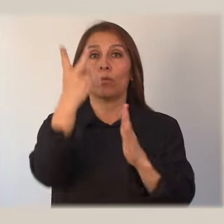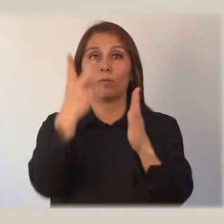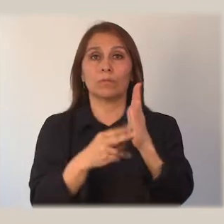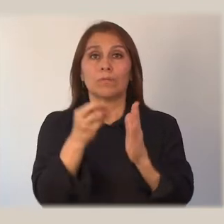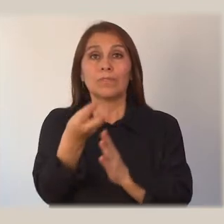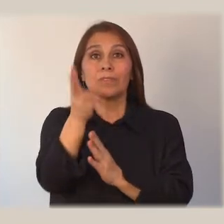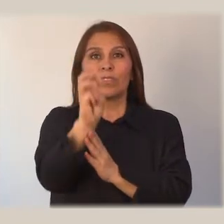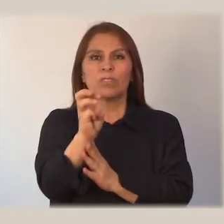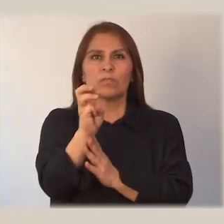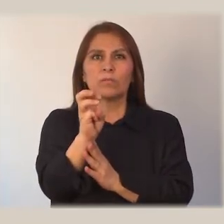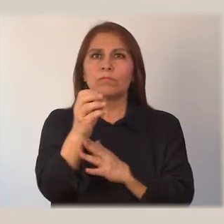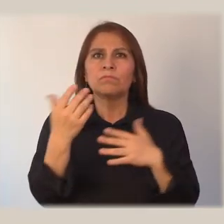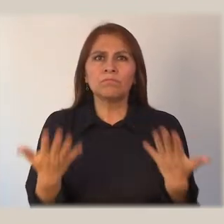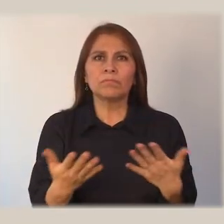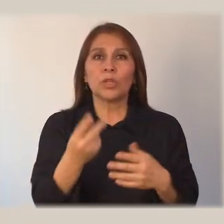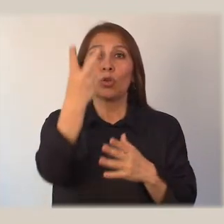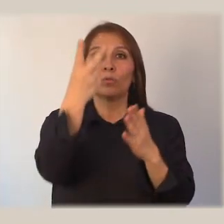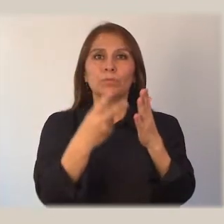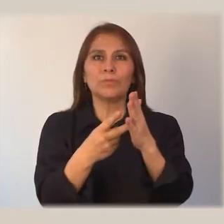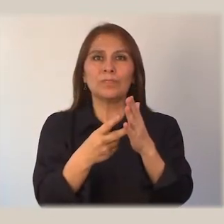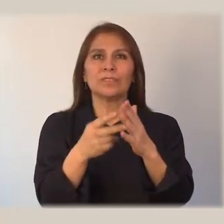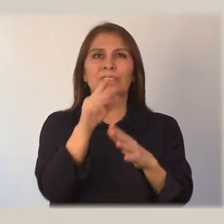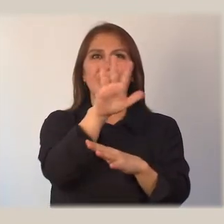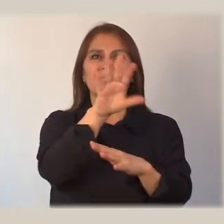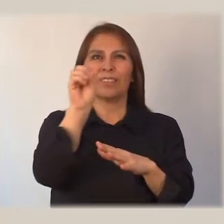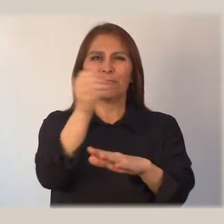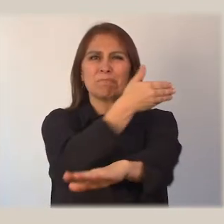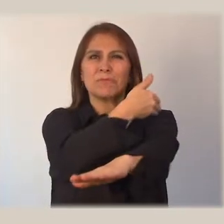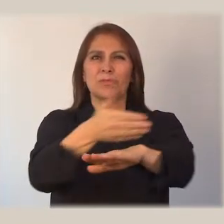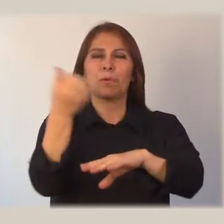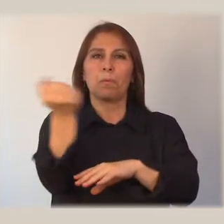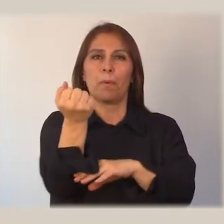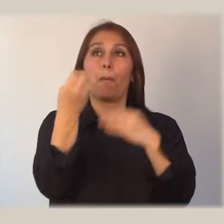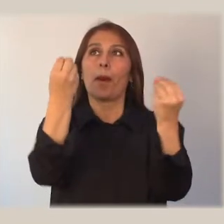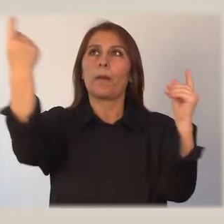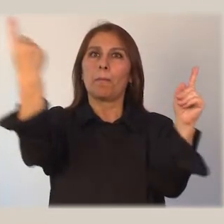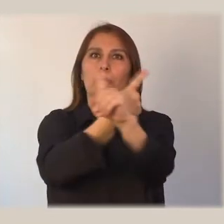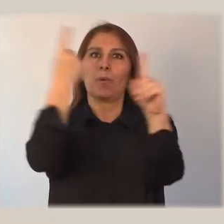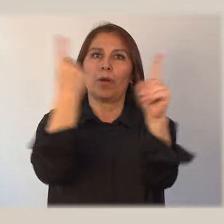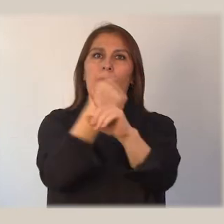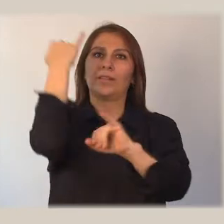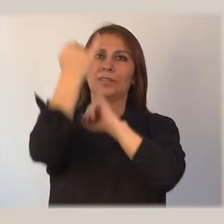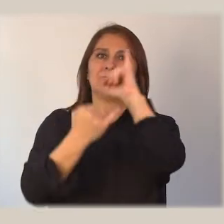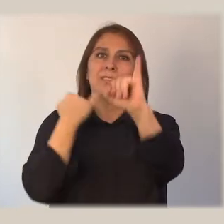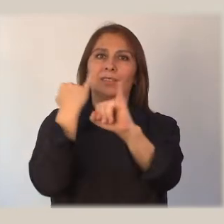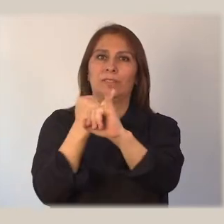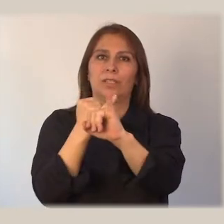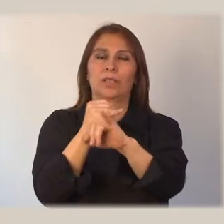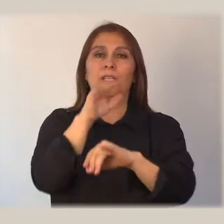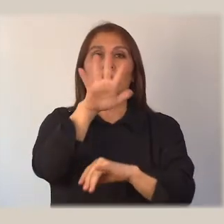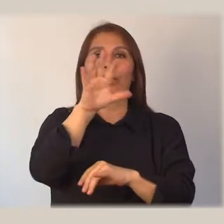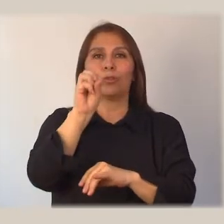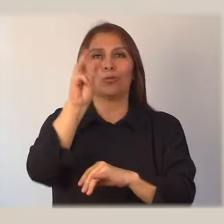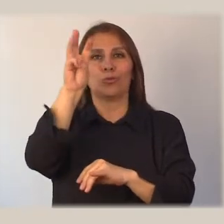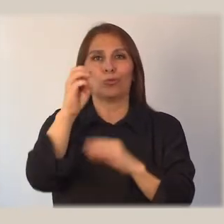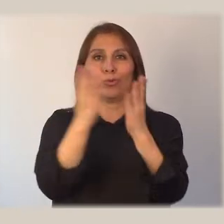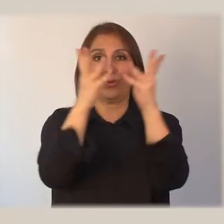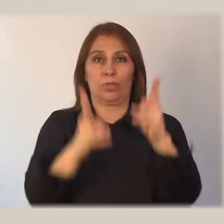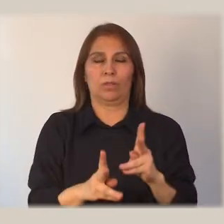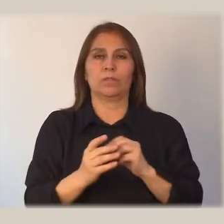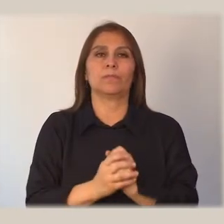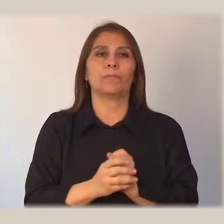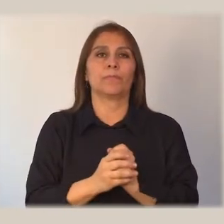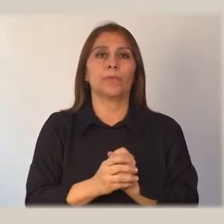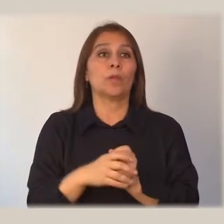ejecutaron más de 2500 millones de pesos en la movilidad al exterior de 508 estudiantes en la comisión de servicios de